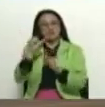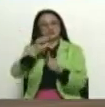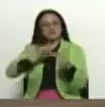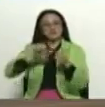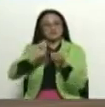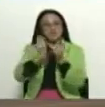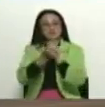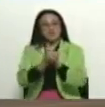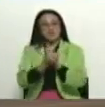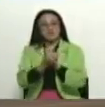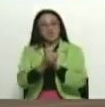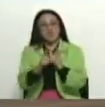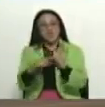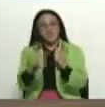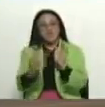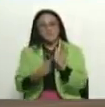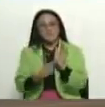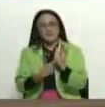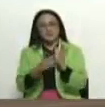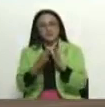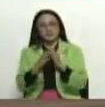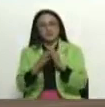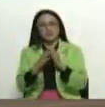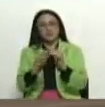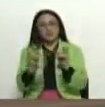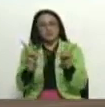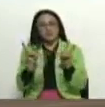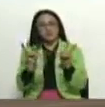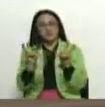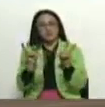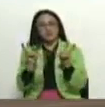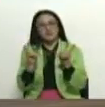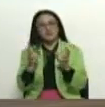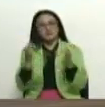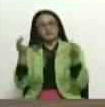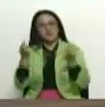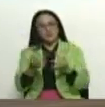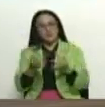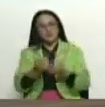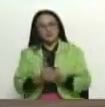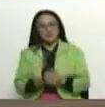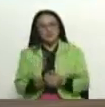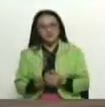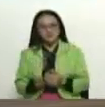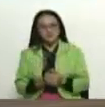restituiremos plenamente, en toda su magnitud. Tengan la seguridad. Bueno, mi saludo.